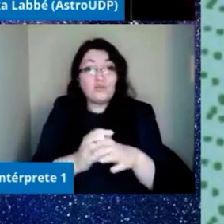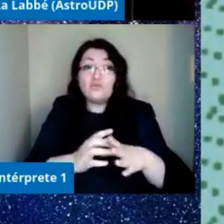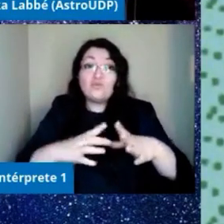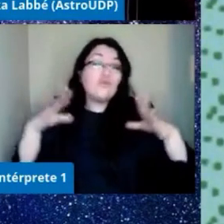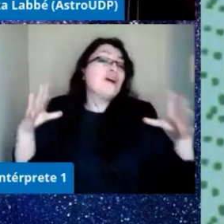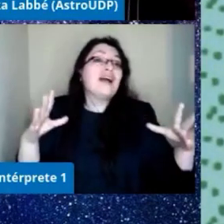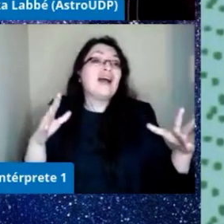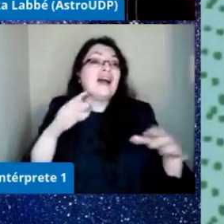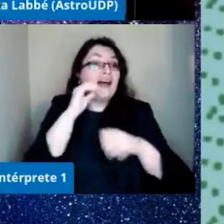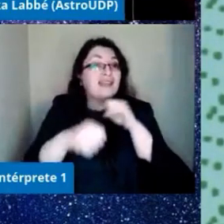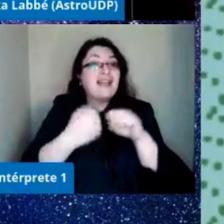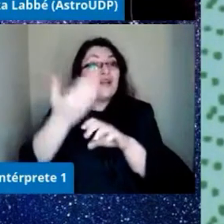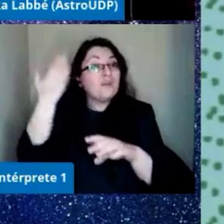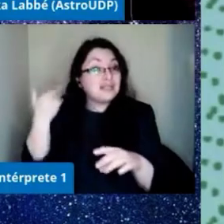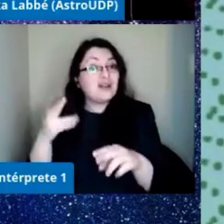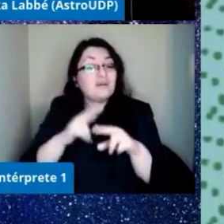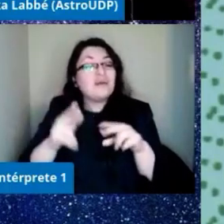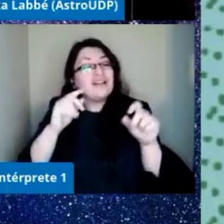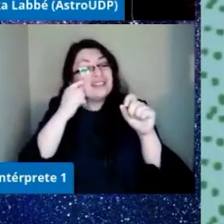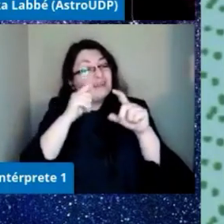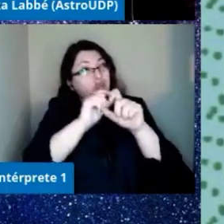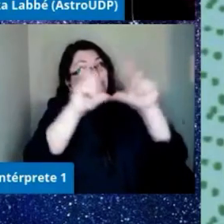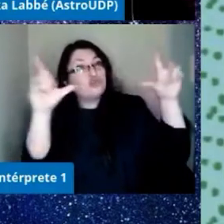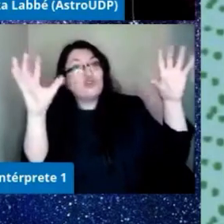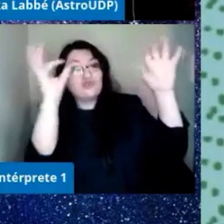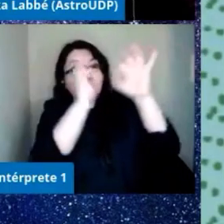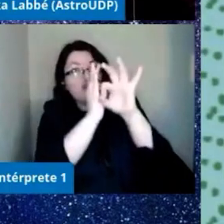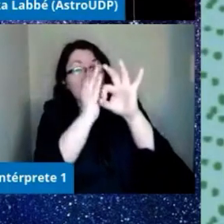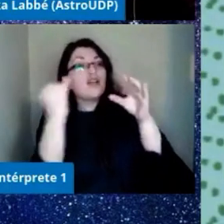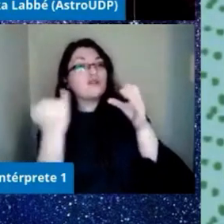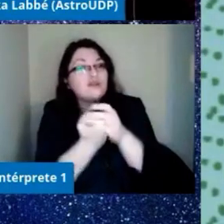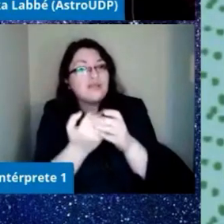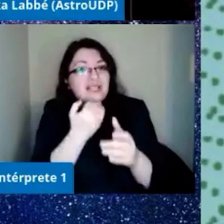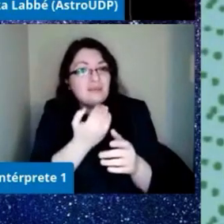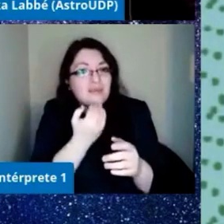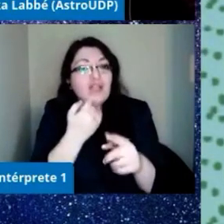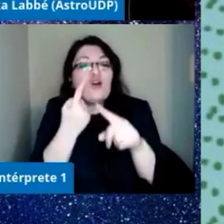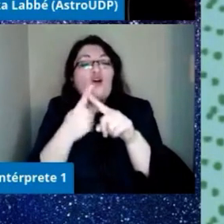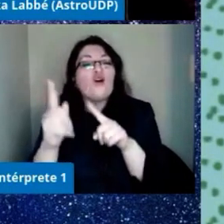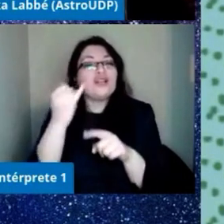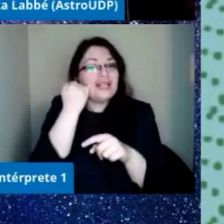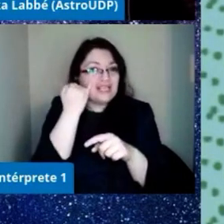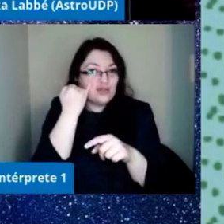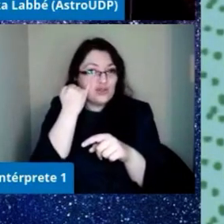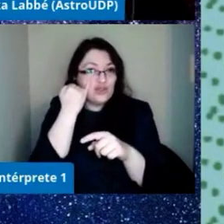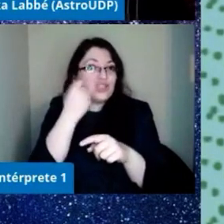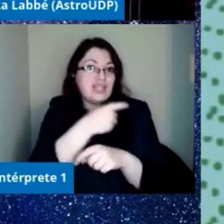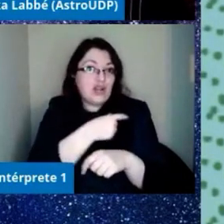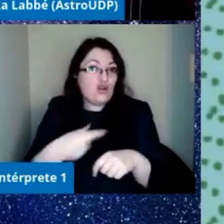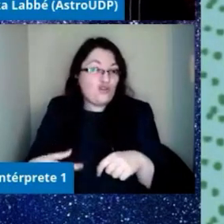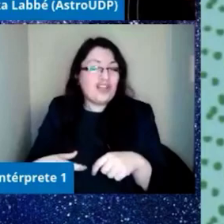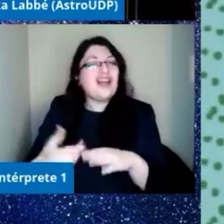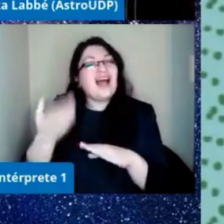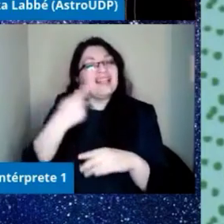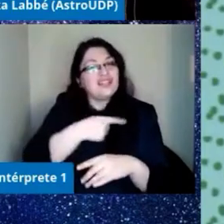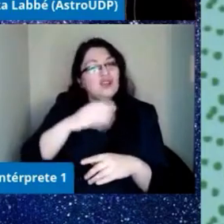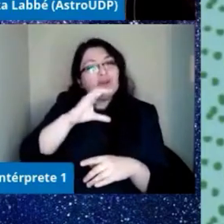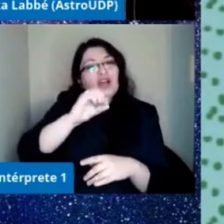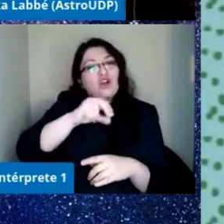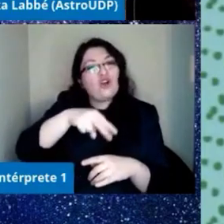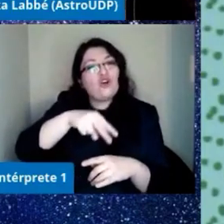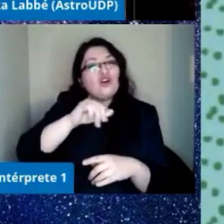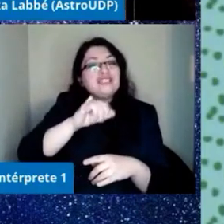solar inclusivo que tuvimos. Y también instituciones de gobierno, como la antigua CONICIT, la actual ANID,